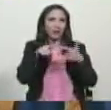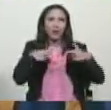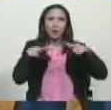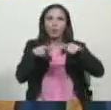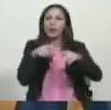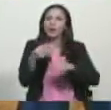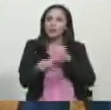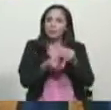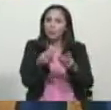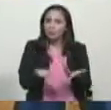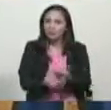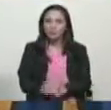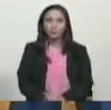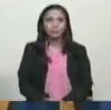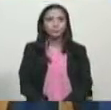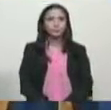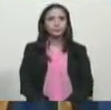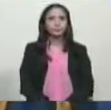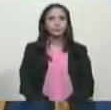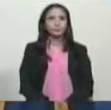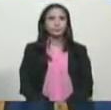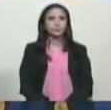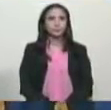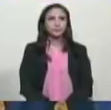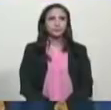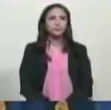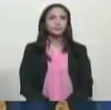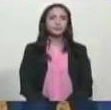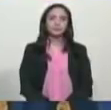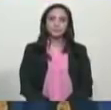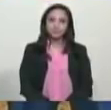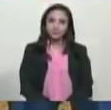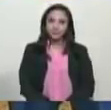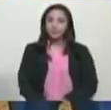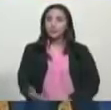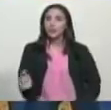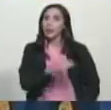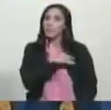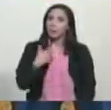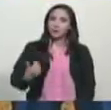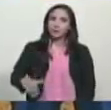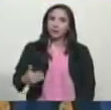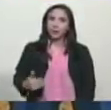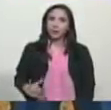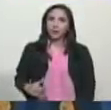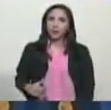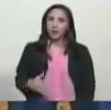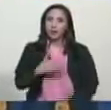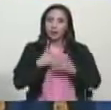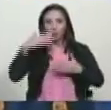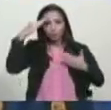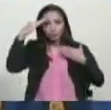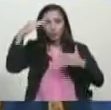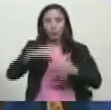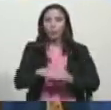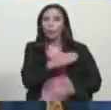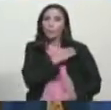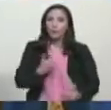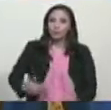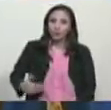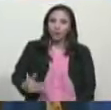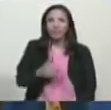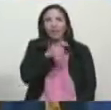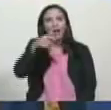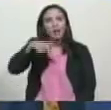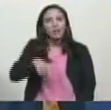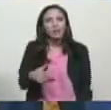de nuestro municipio Espino. Bueno, señor presidente, un afectuoso y patriótico saludo desde la tierra